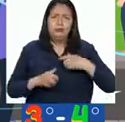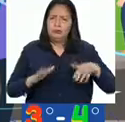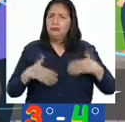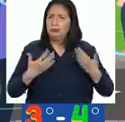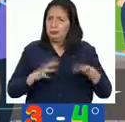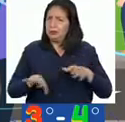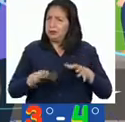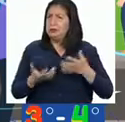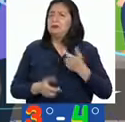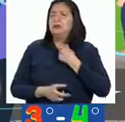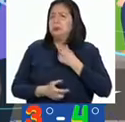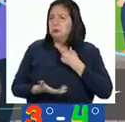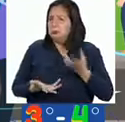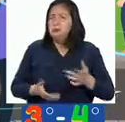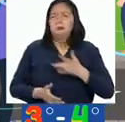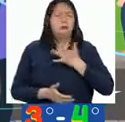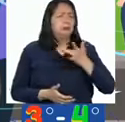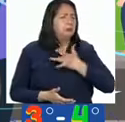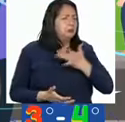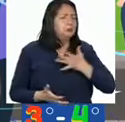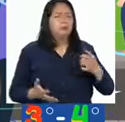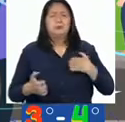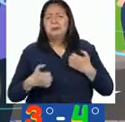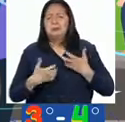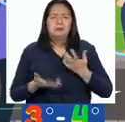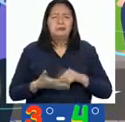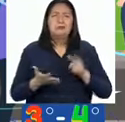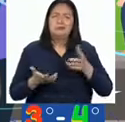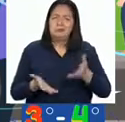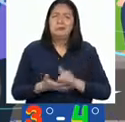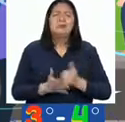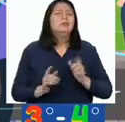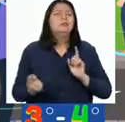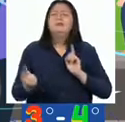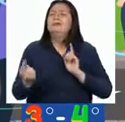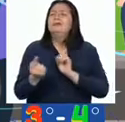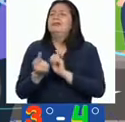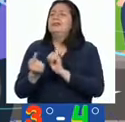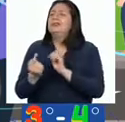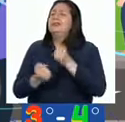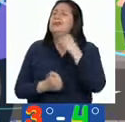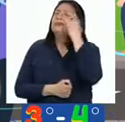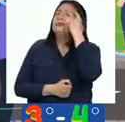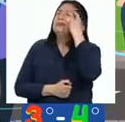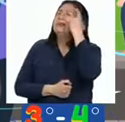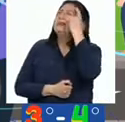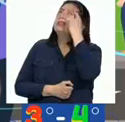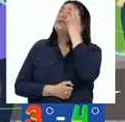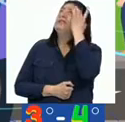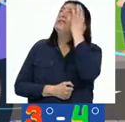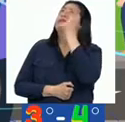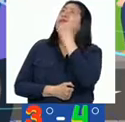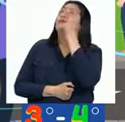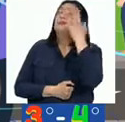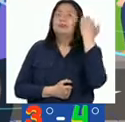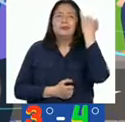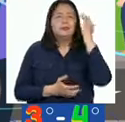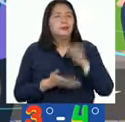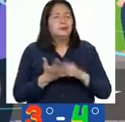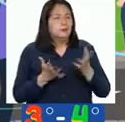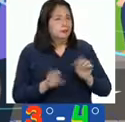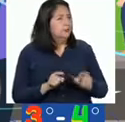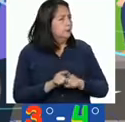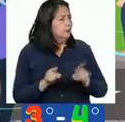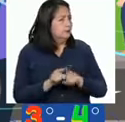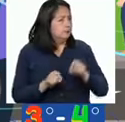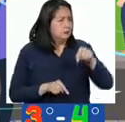actividades favoritas, sentir nuestras emociones, estar en contacto con nuestros pensamientos e ideas. Además,